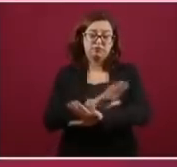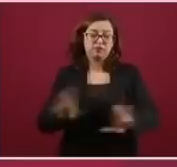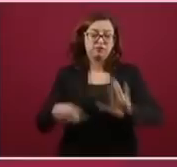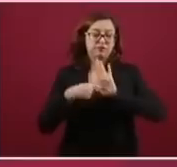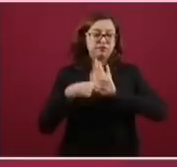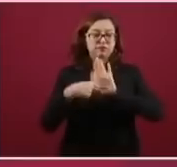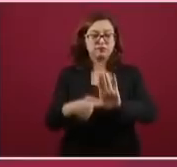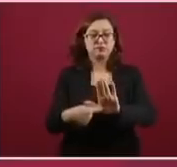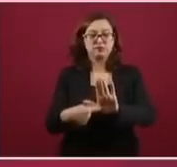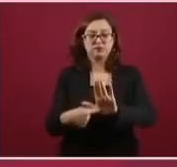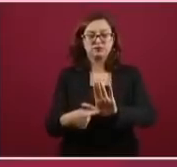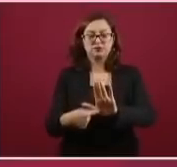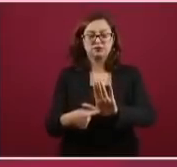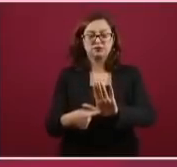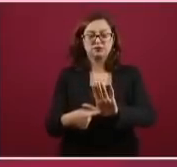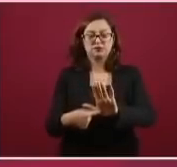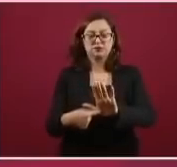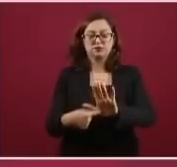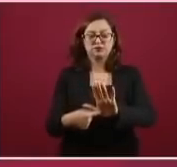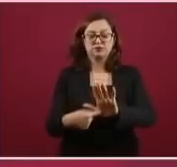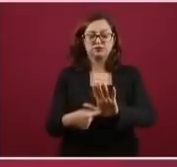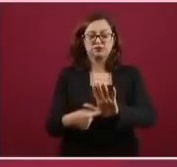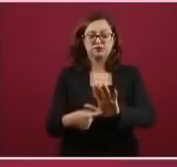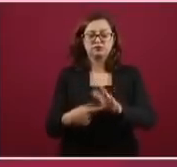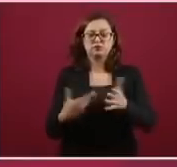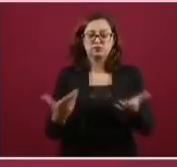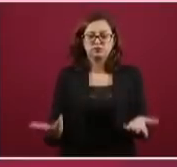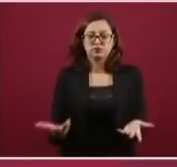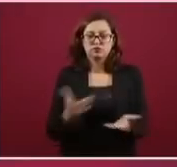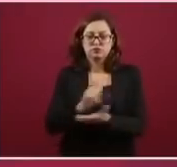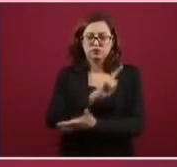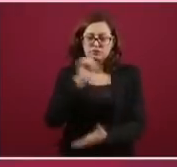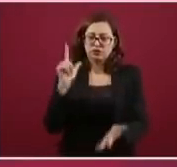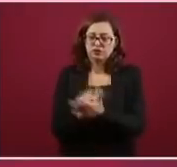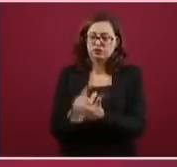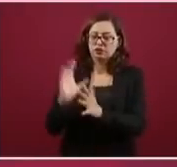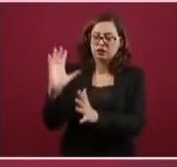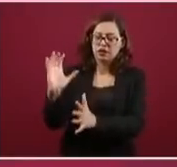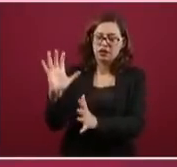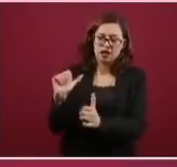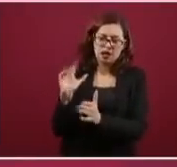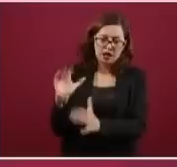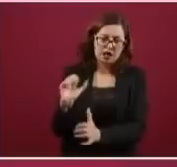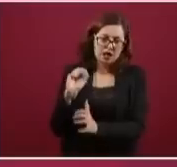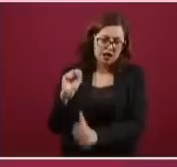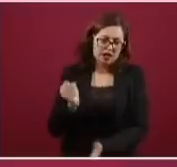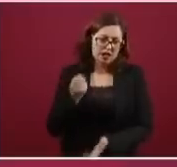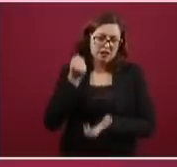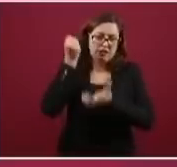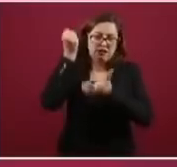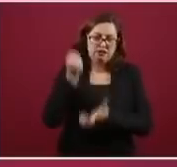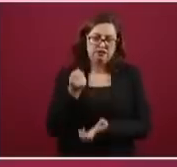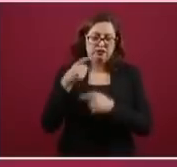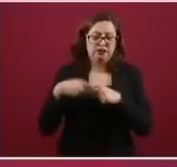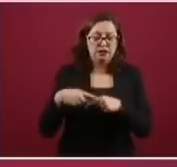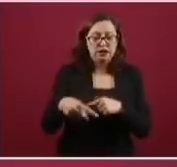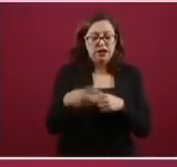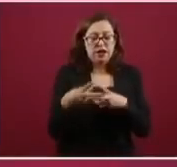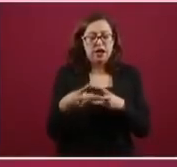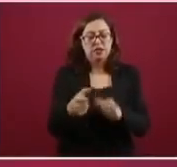se presenta la ley de ingresos y el presupuesto para el año